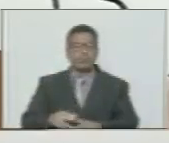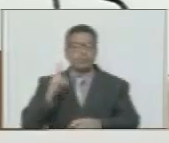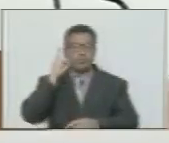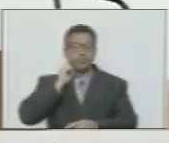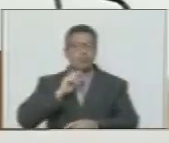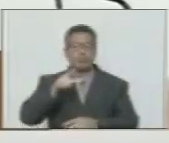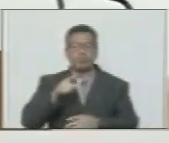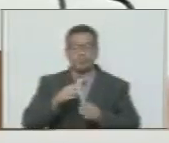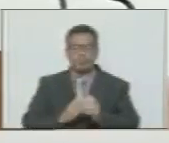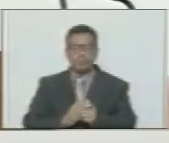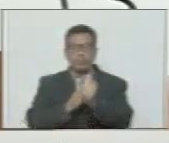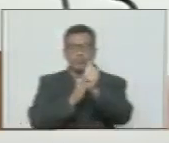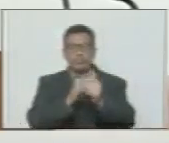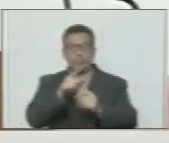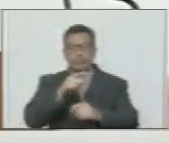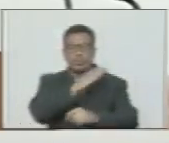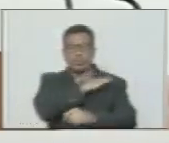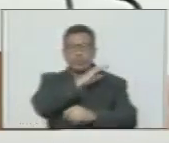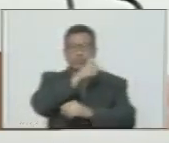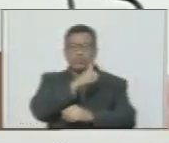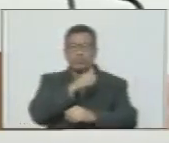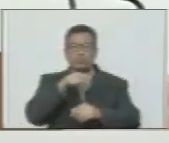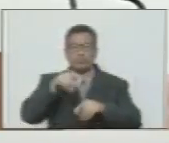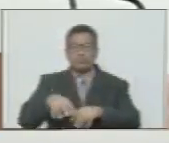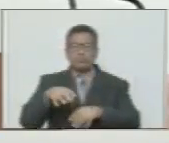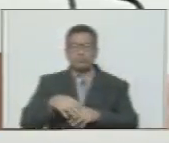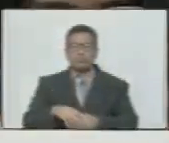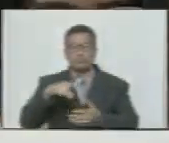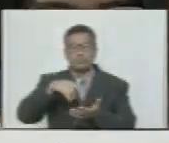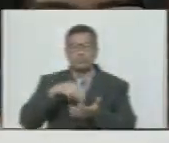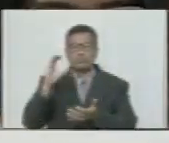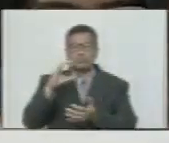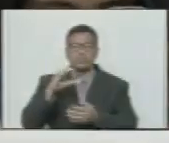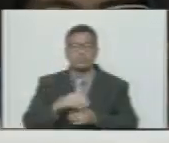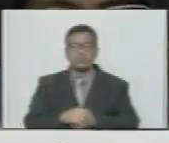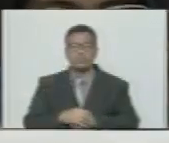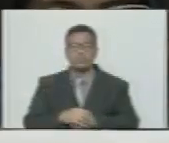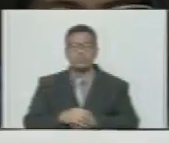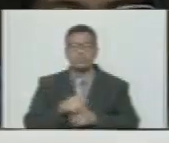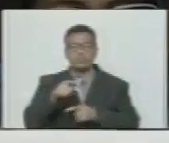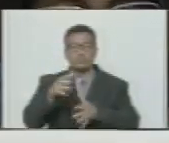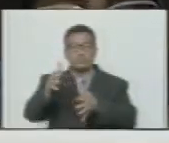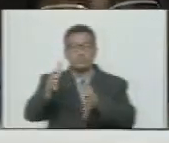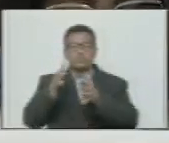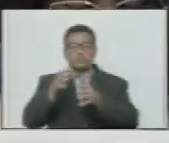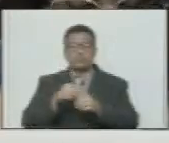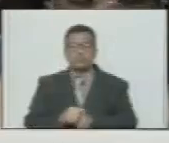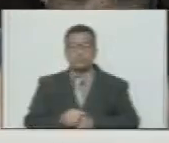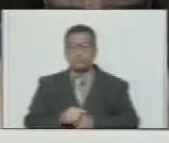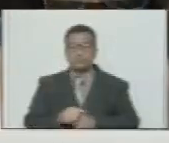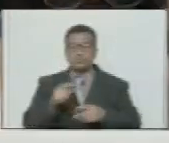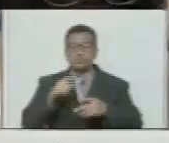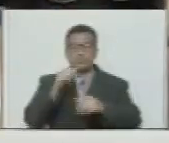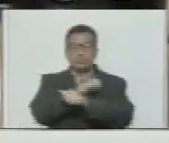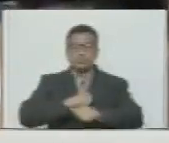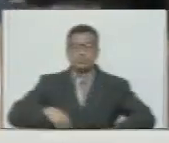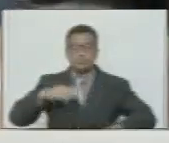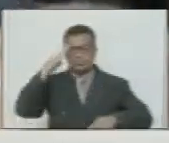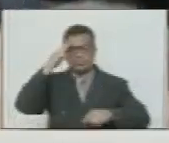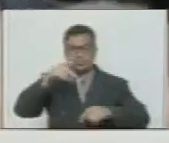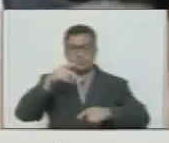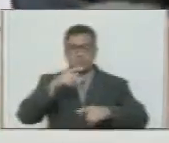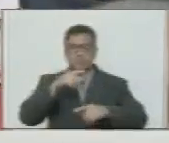Libertador como comandante general de la provincia de Caracas. En la victoria vence al